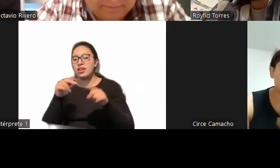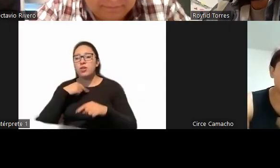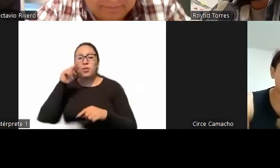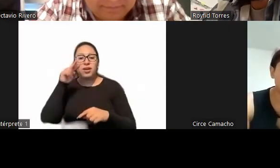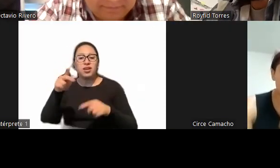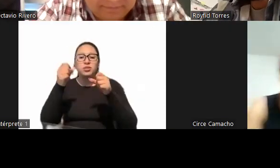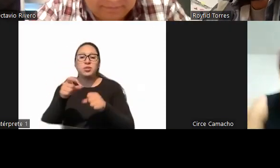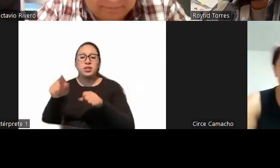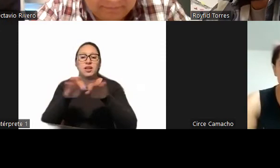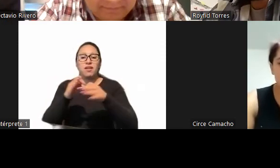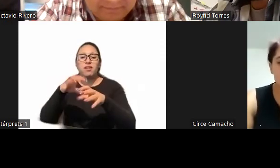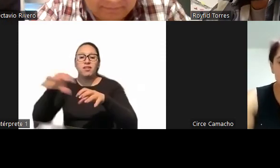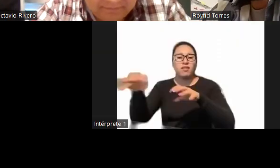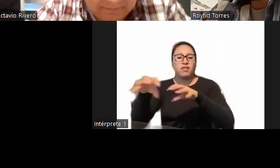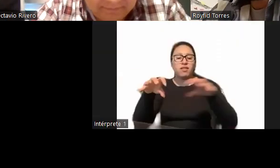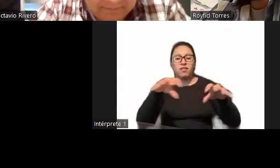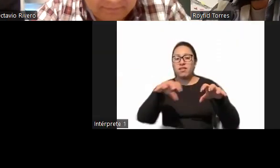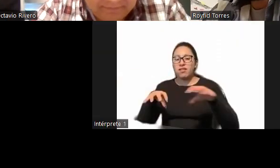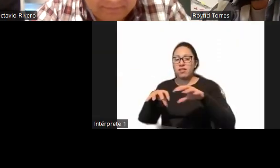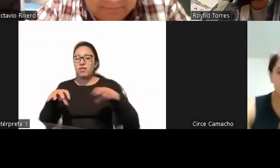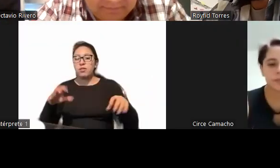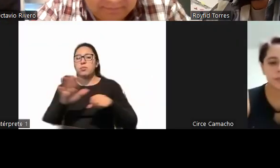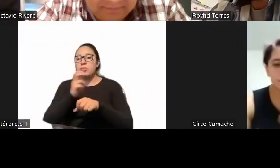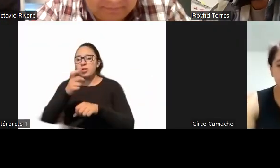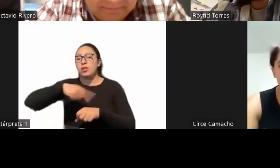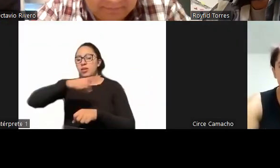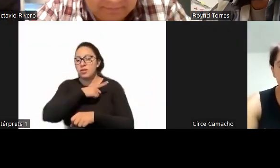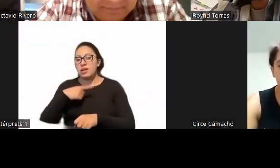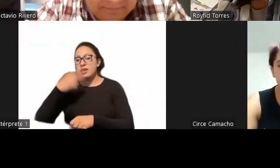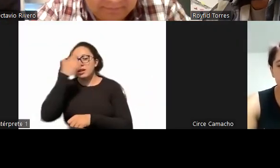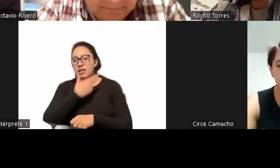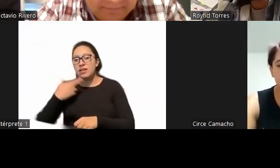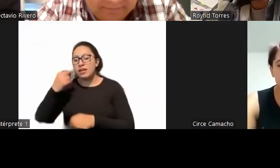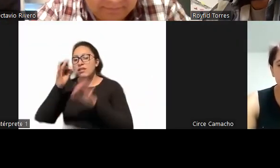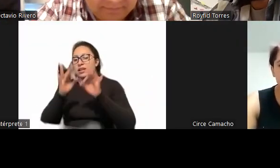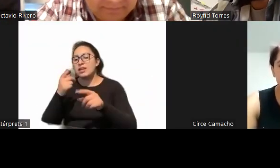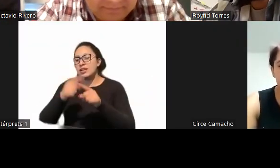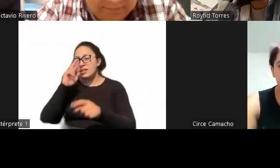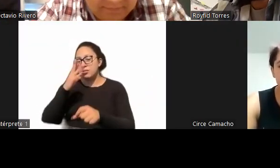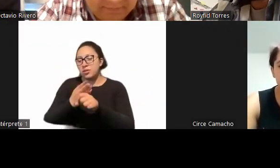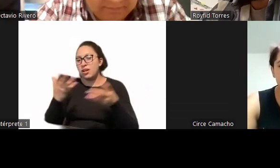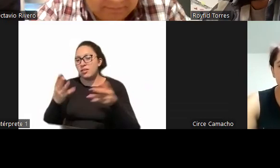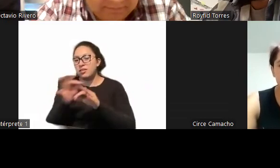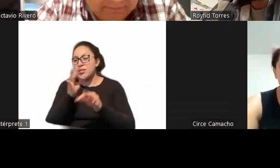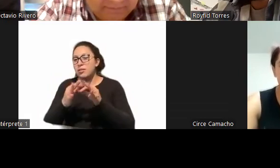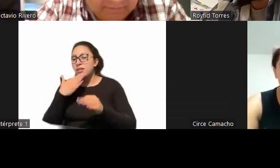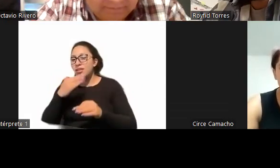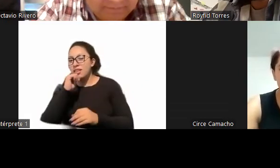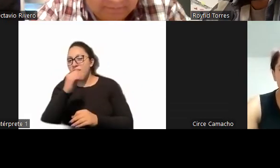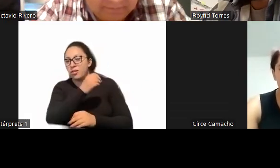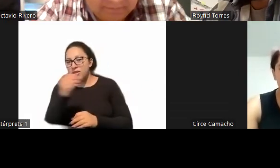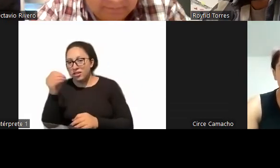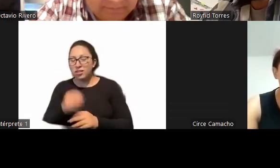trabajo y bueno, pues habrá que revisar qué es lo que está sucediendo con quienes pues a lo mejor no están cumpliendo con la forma. Y